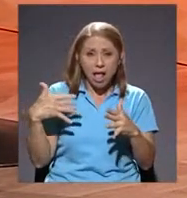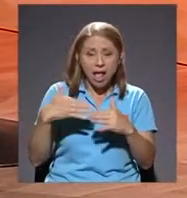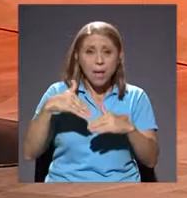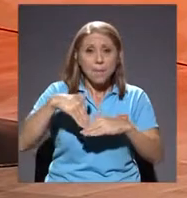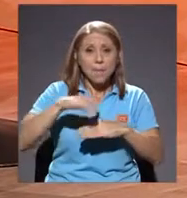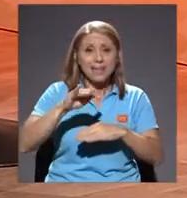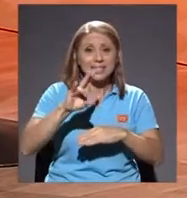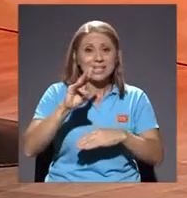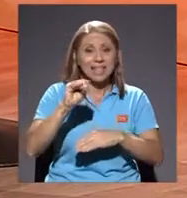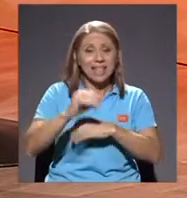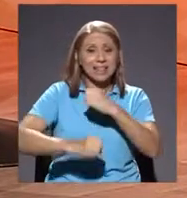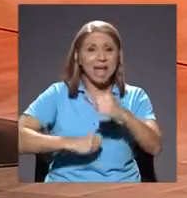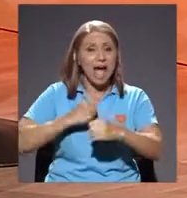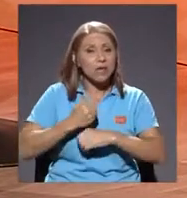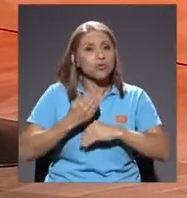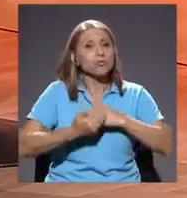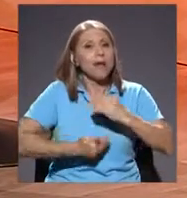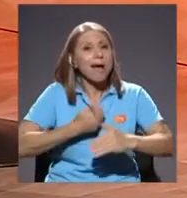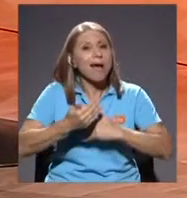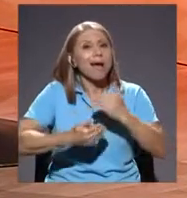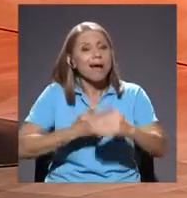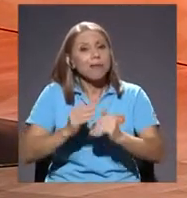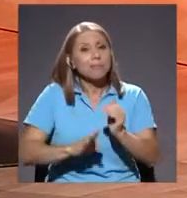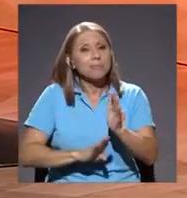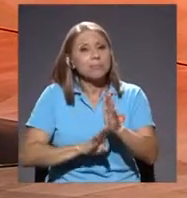en una evolución costa